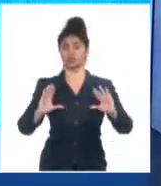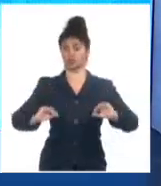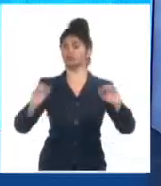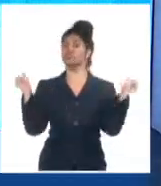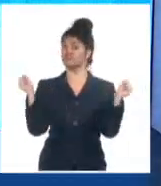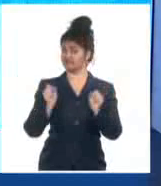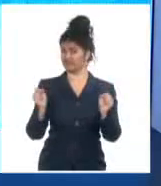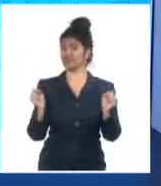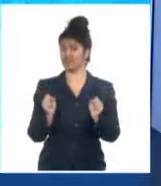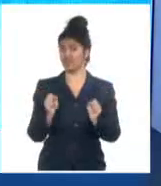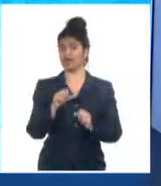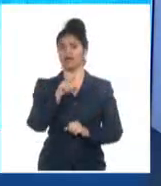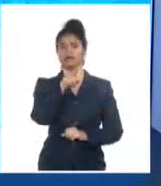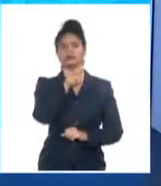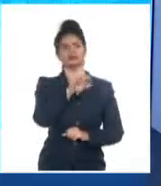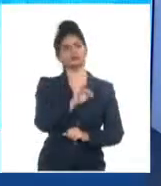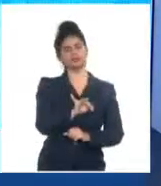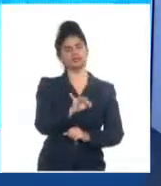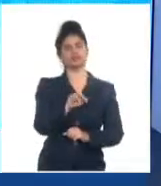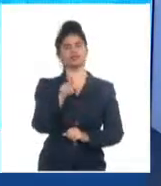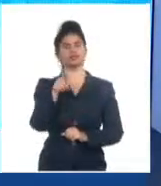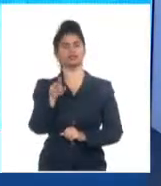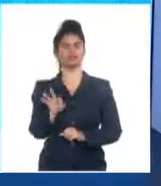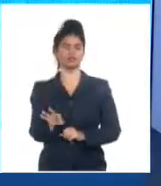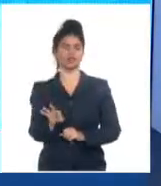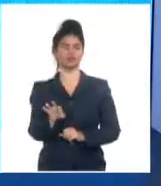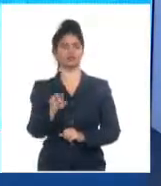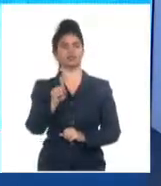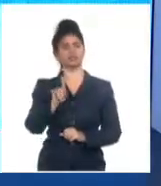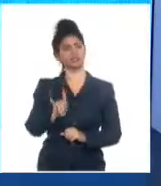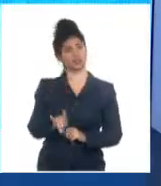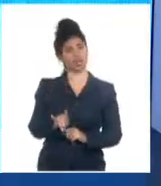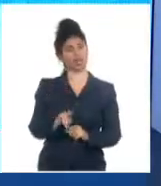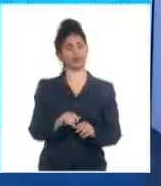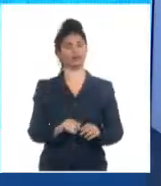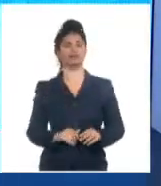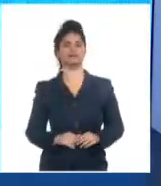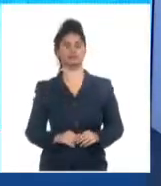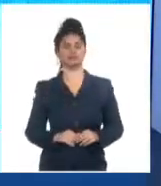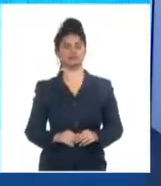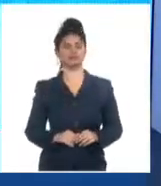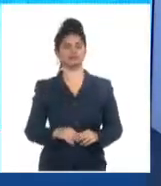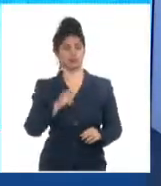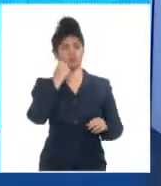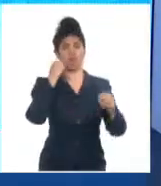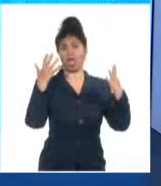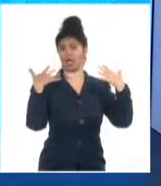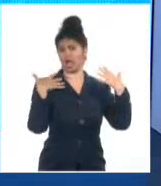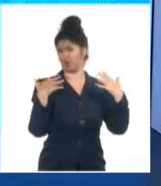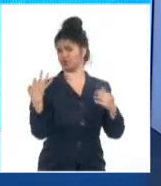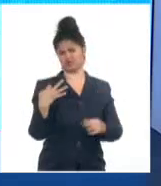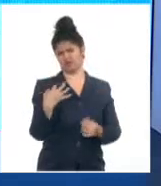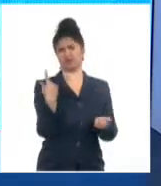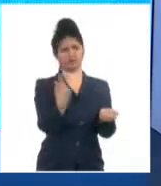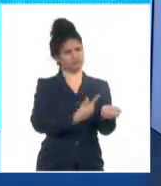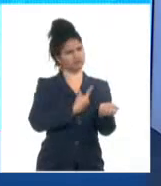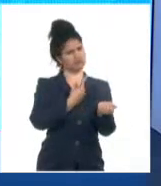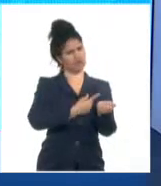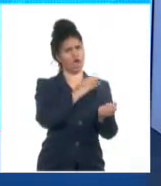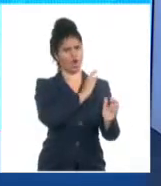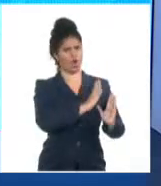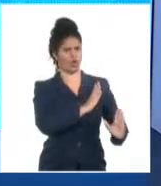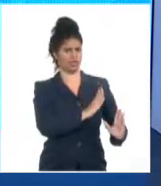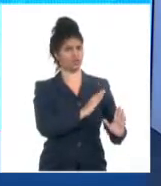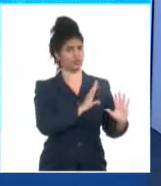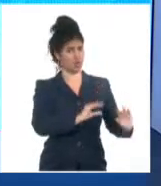18 grados Celsius, entre 19 y 22 grados Celsius para el resto del territorio y hasta 23 grados en las provincias orientales.